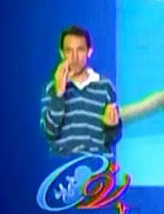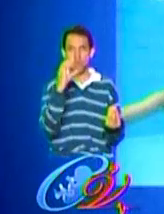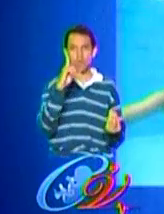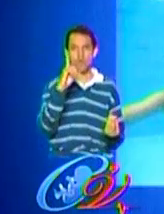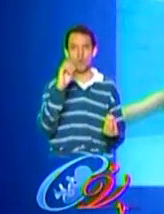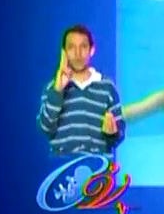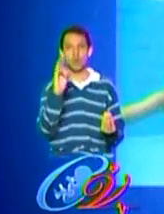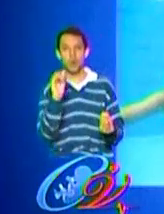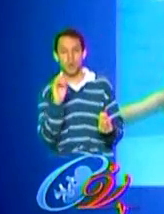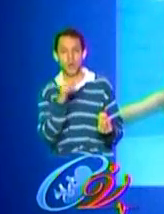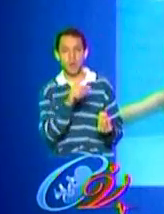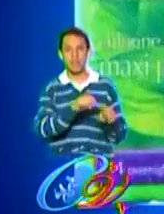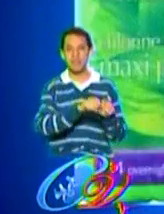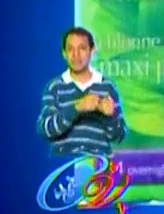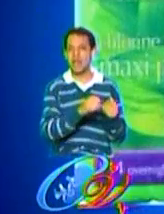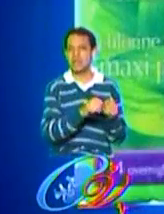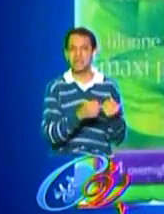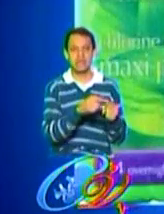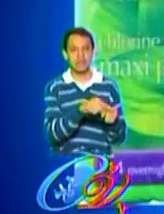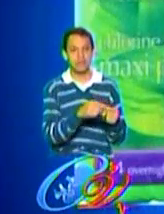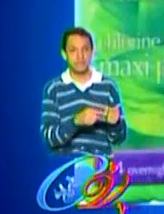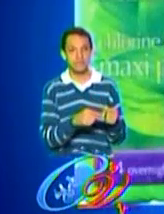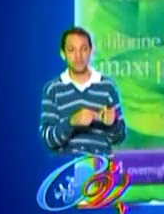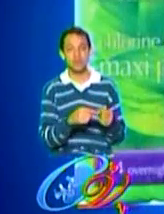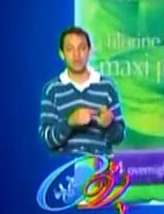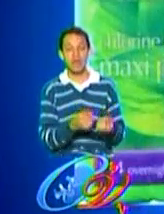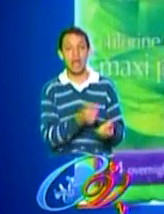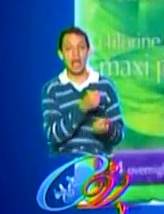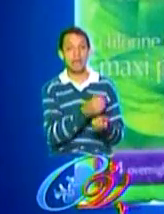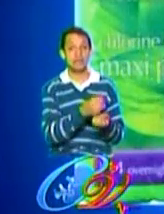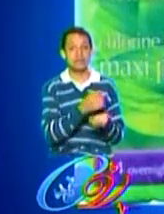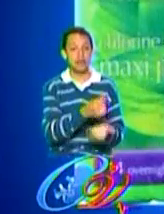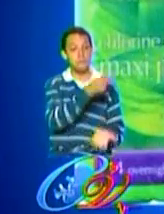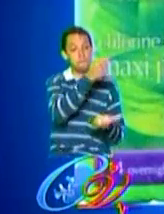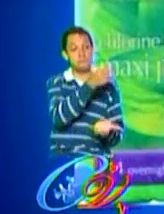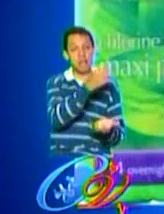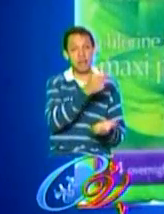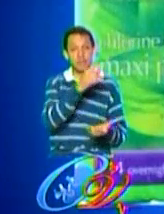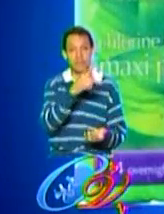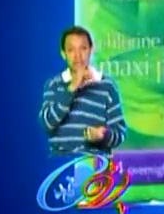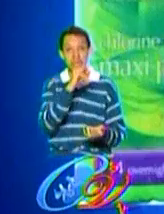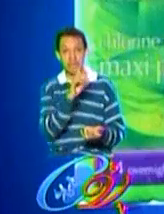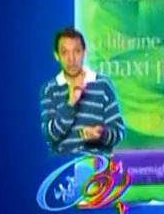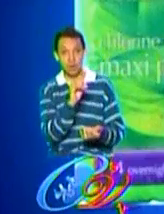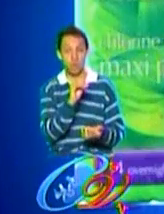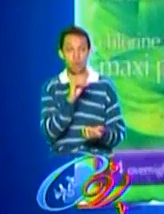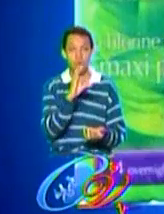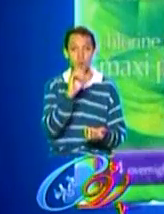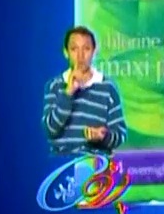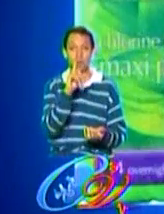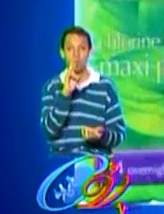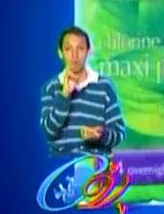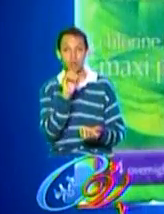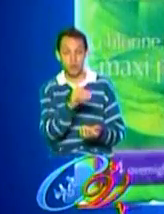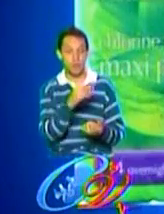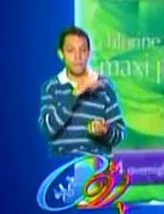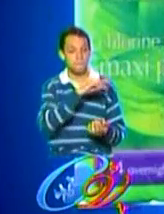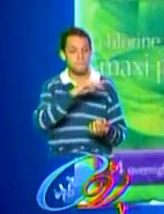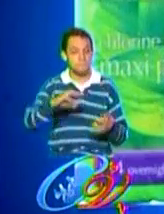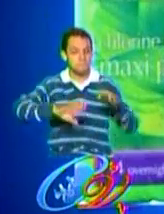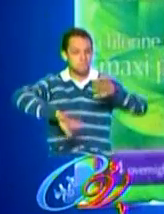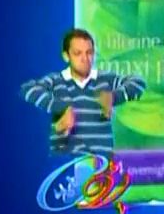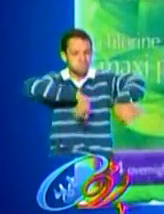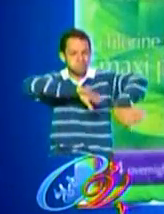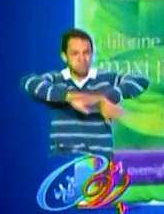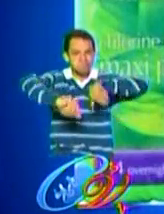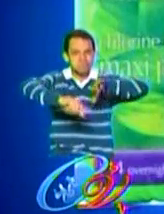tóxico, ¿cierto? En Estados Unidos utilizan 1 kilo de cloro en cada piscina, y básicamente estos